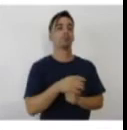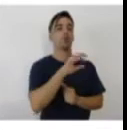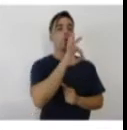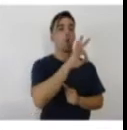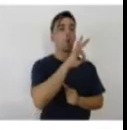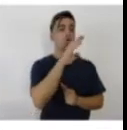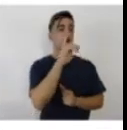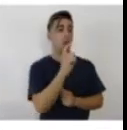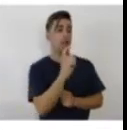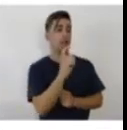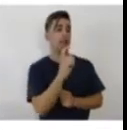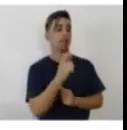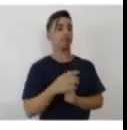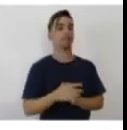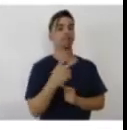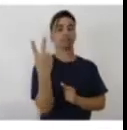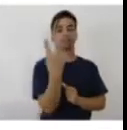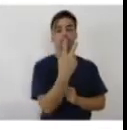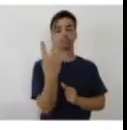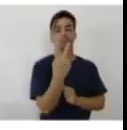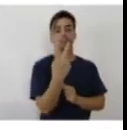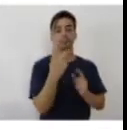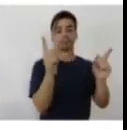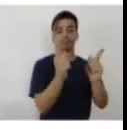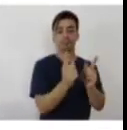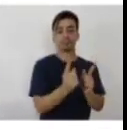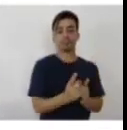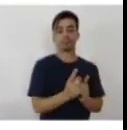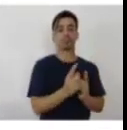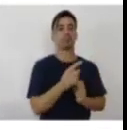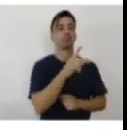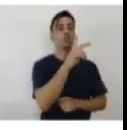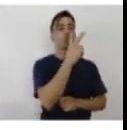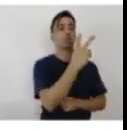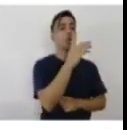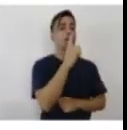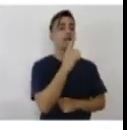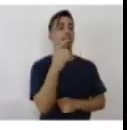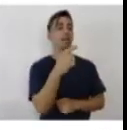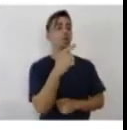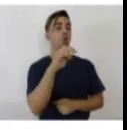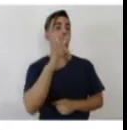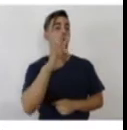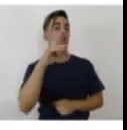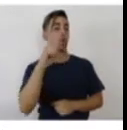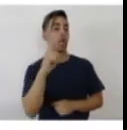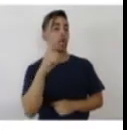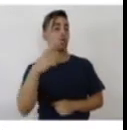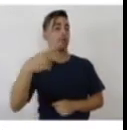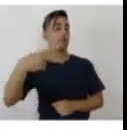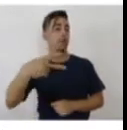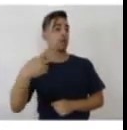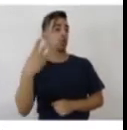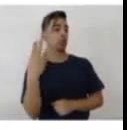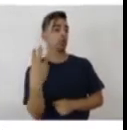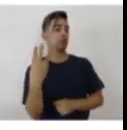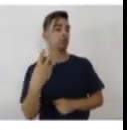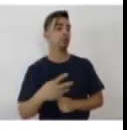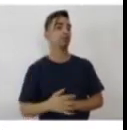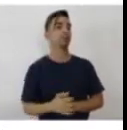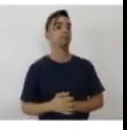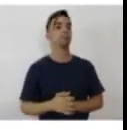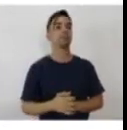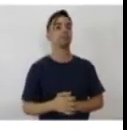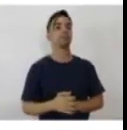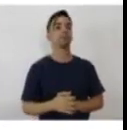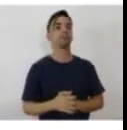ambos miembros de la ecuación y nos estaría quedando de esta forma: 2x menos 8x es menor que